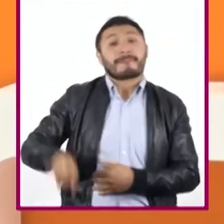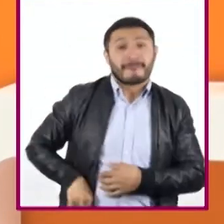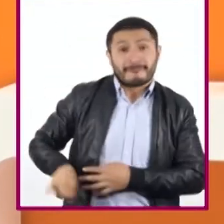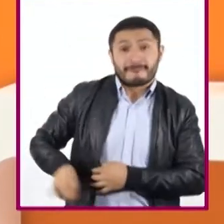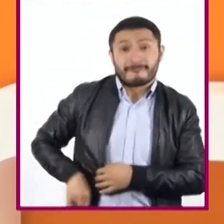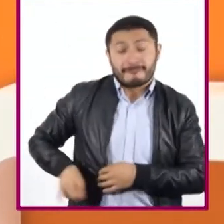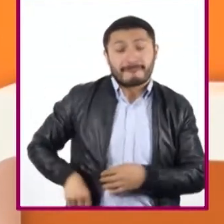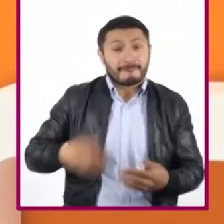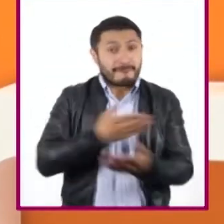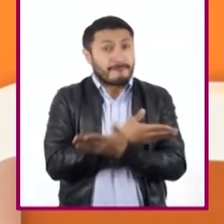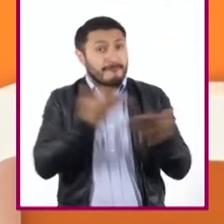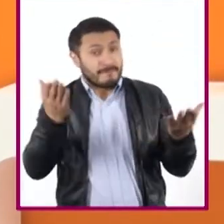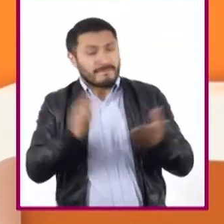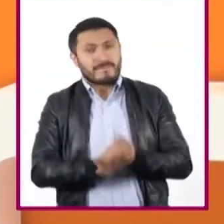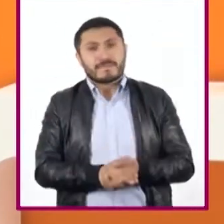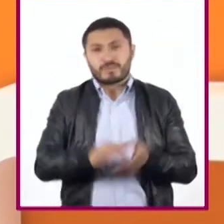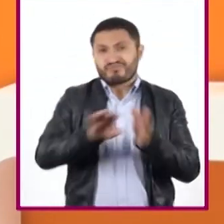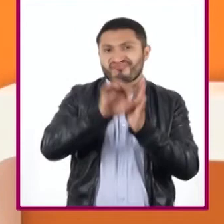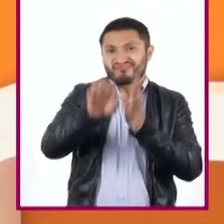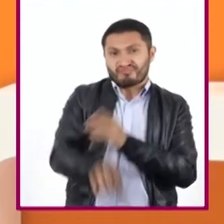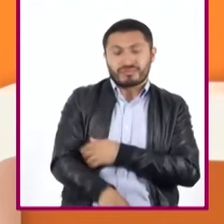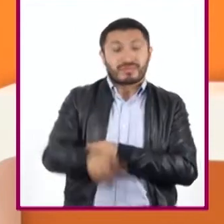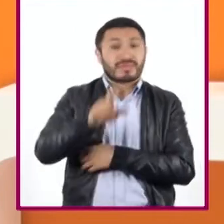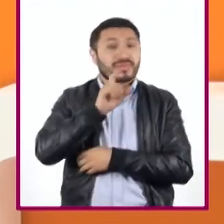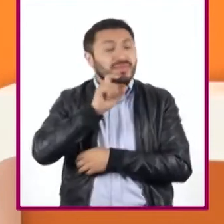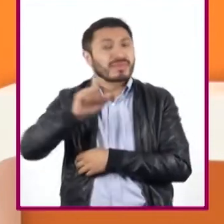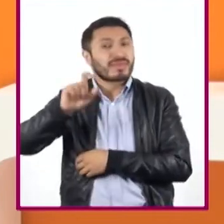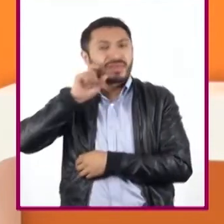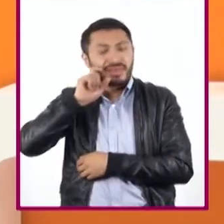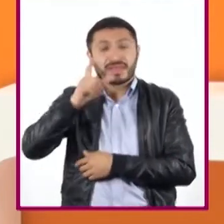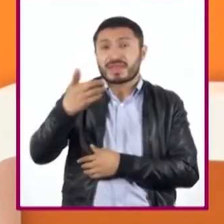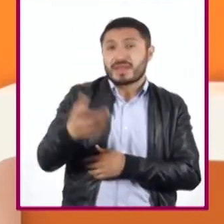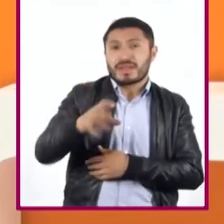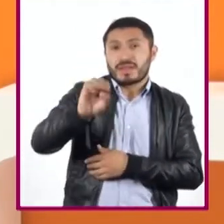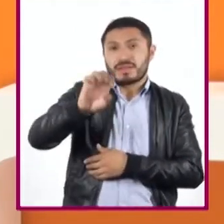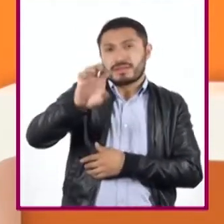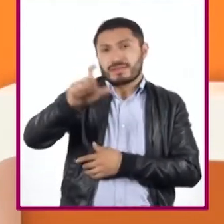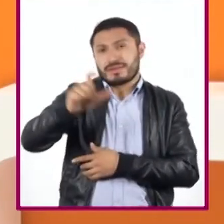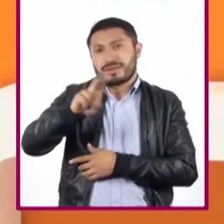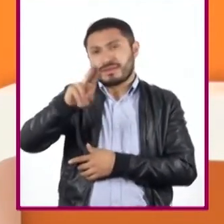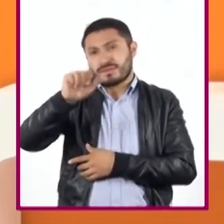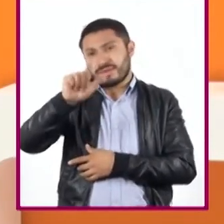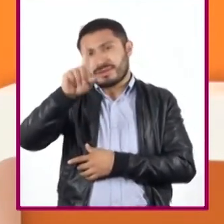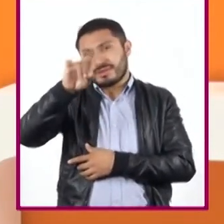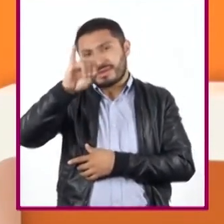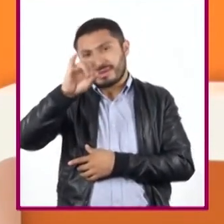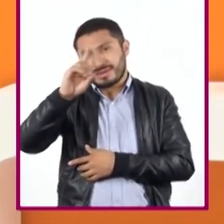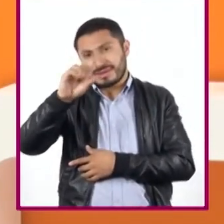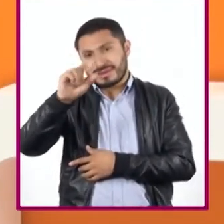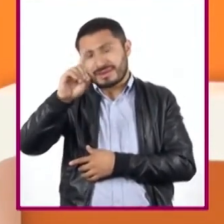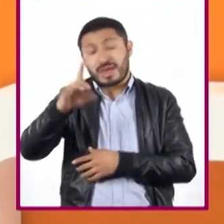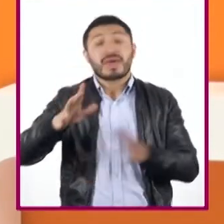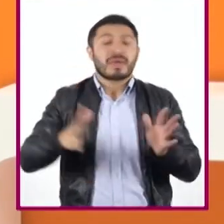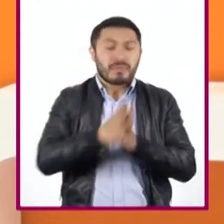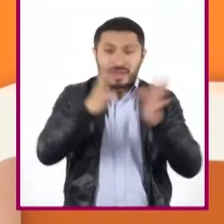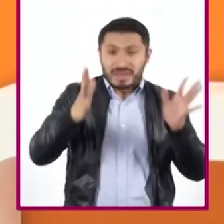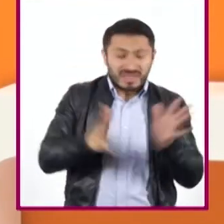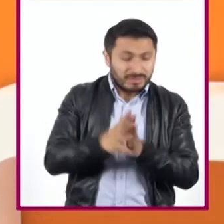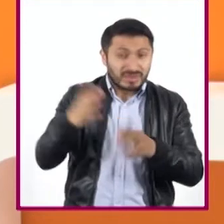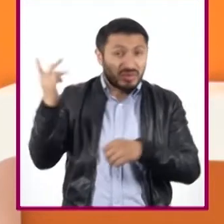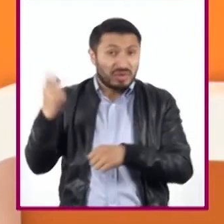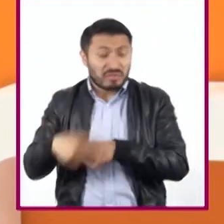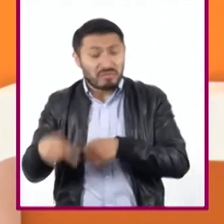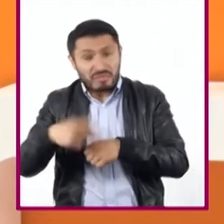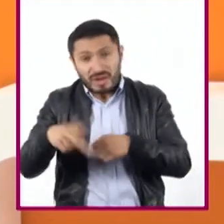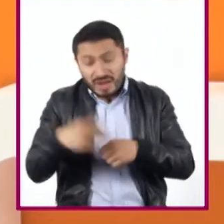para ustedes, tales como la sexualidad, la participación, las situaciones de riesgo más frecuentes